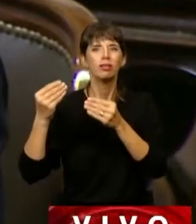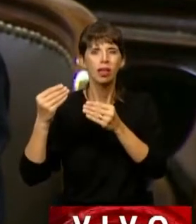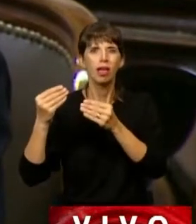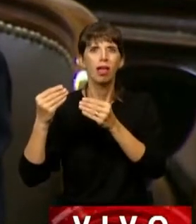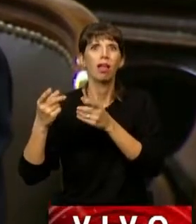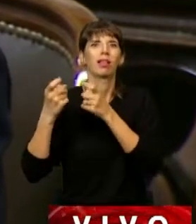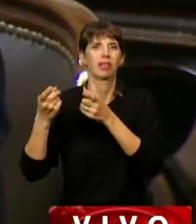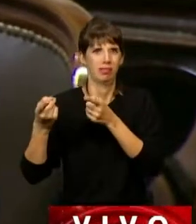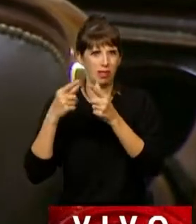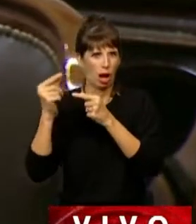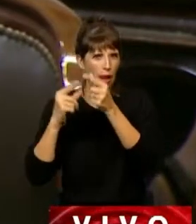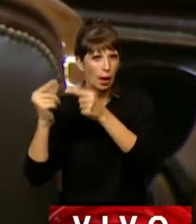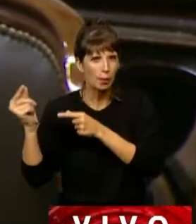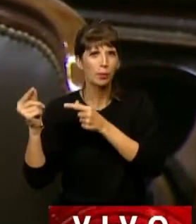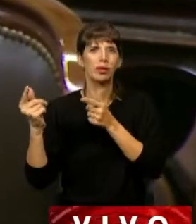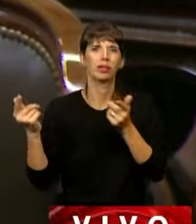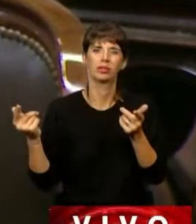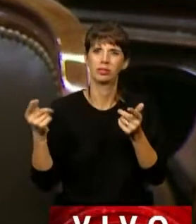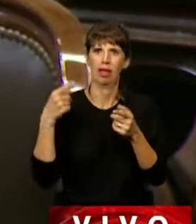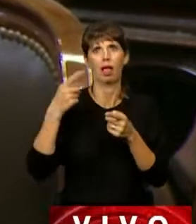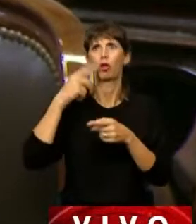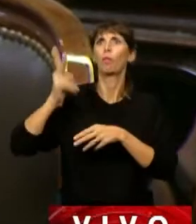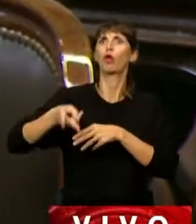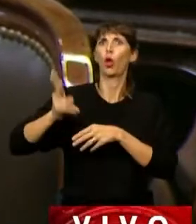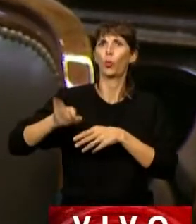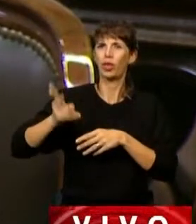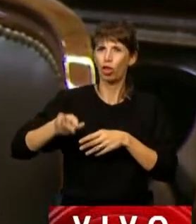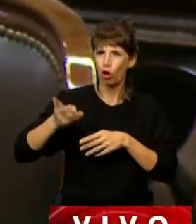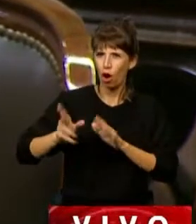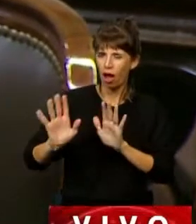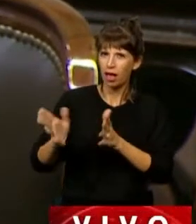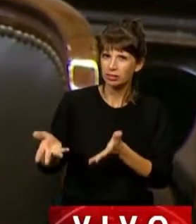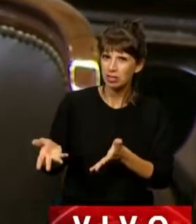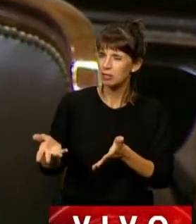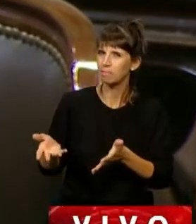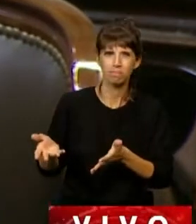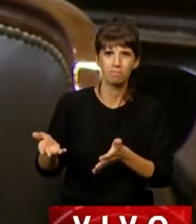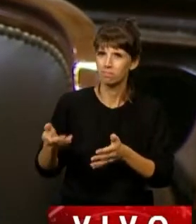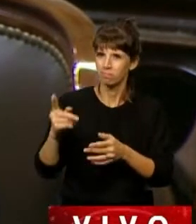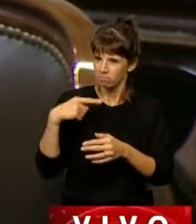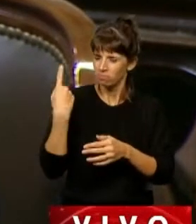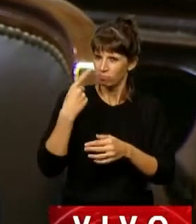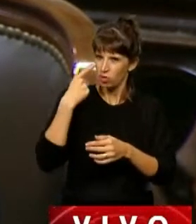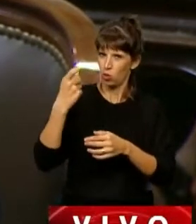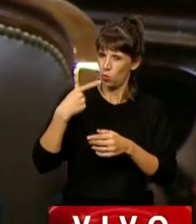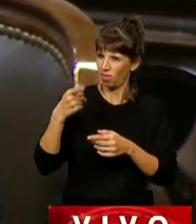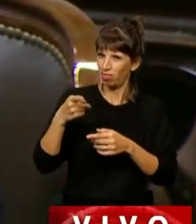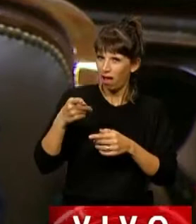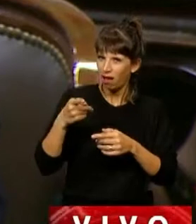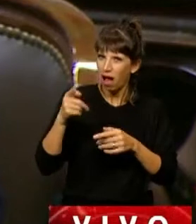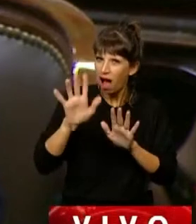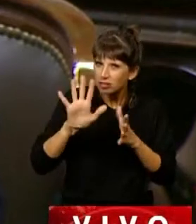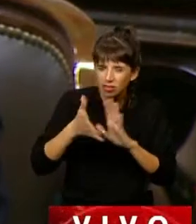¿no? Y poner en debate un modelo prohibicionista que evidentemente no viene teniendo los resultados que